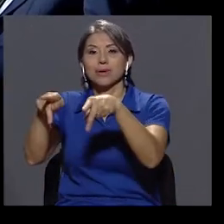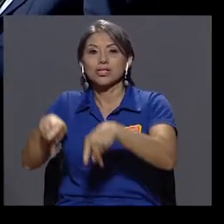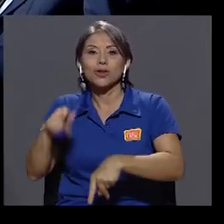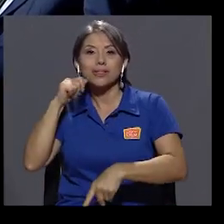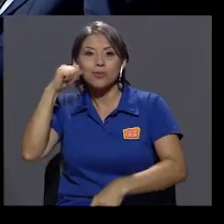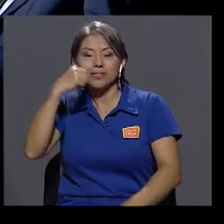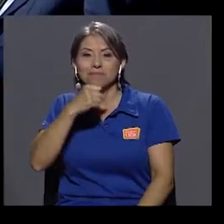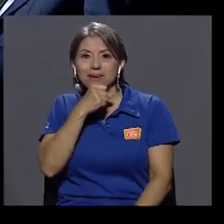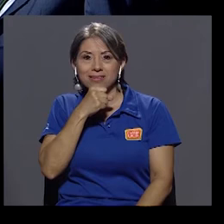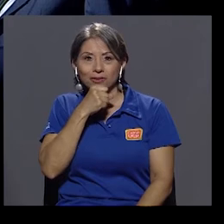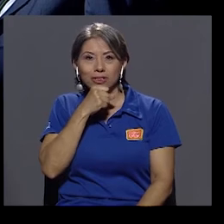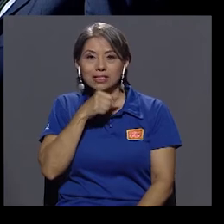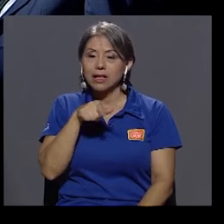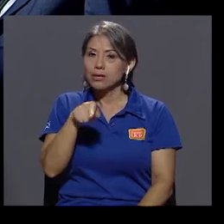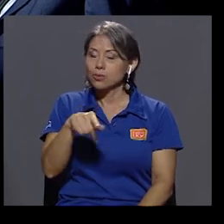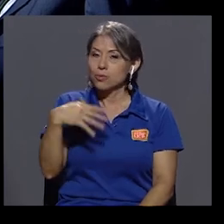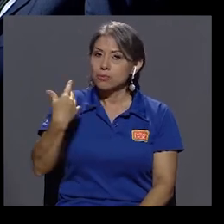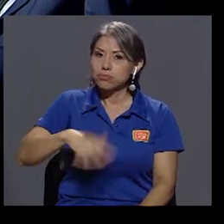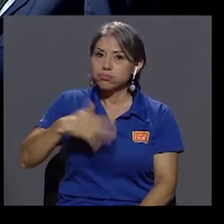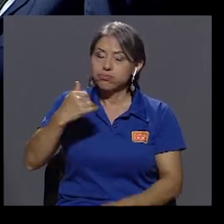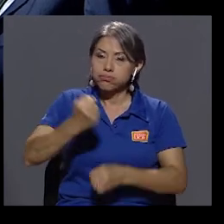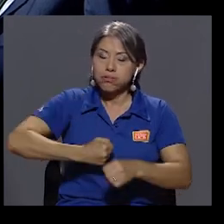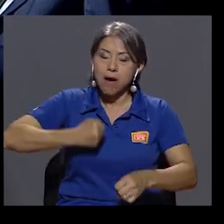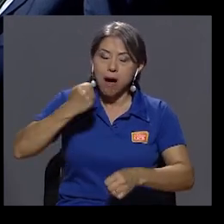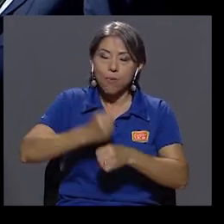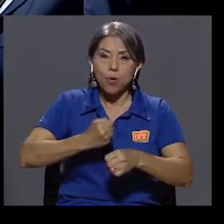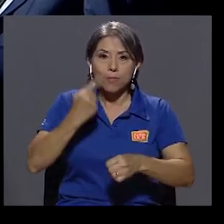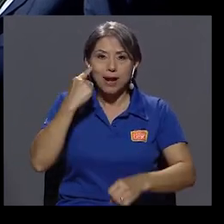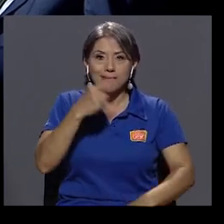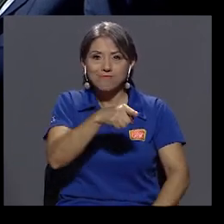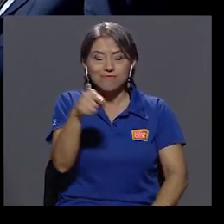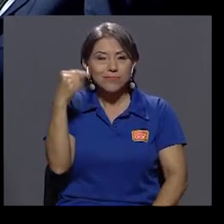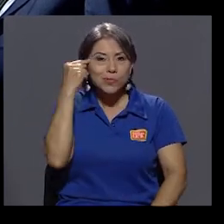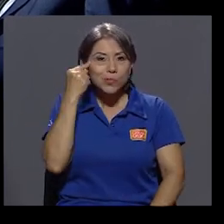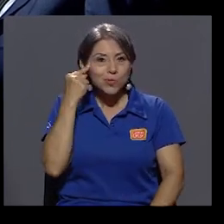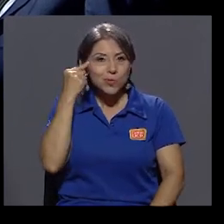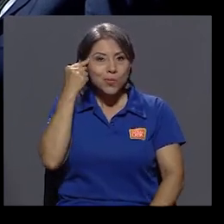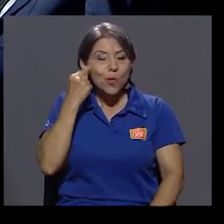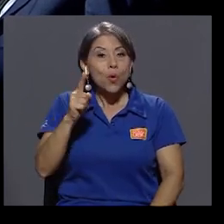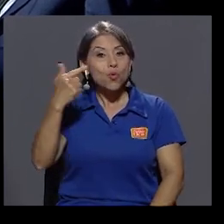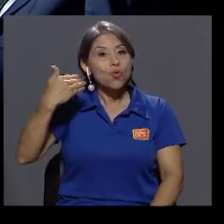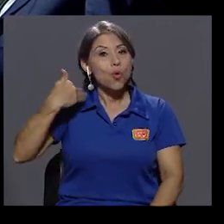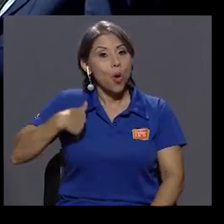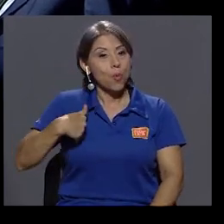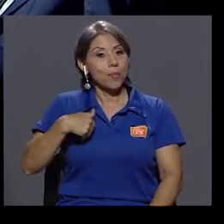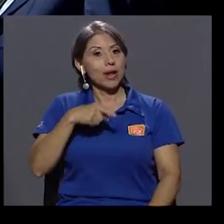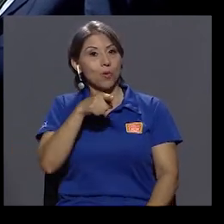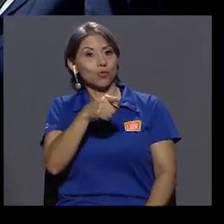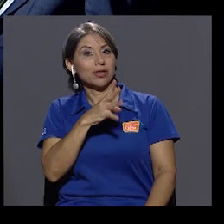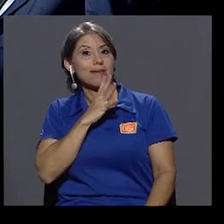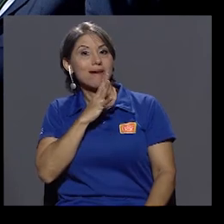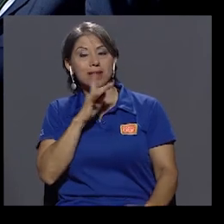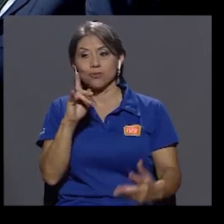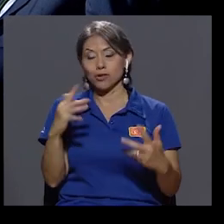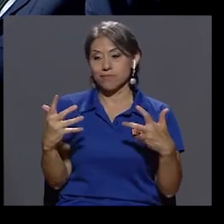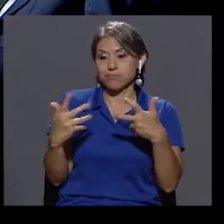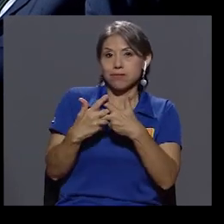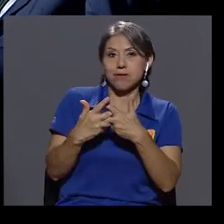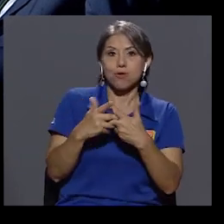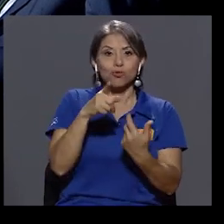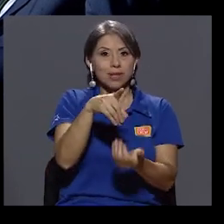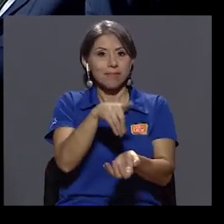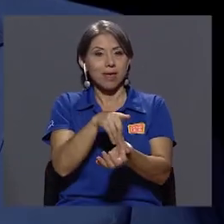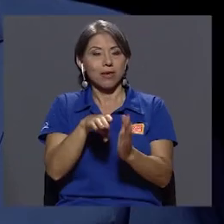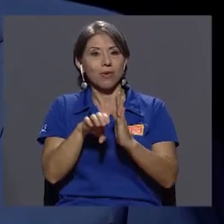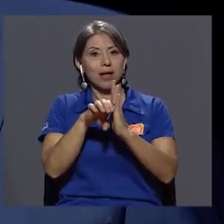esto es una es una labor verdaderamente de toma de conciencia pero también de un hombre muy consecuente como usted como médico que le da el ejemplo a las